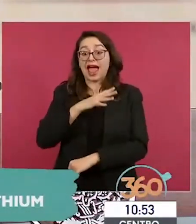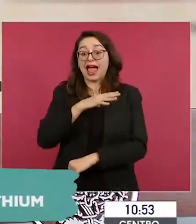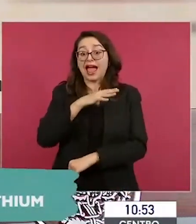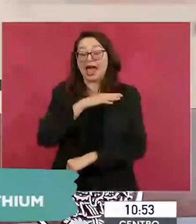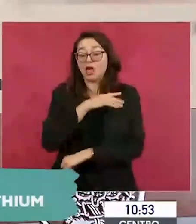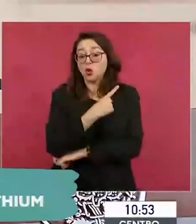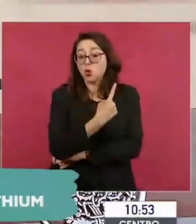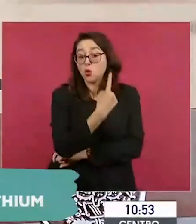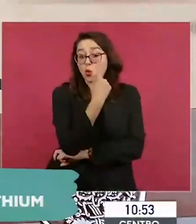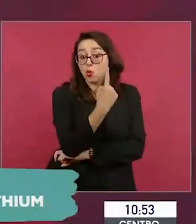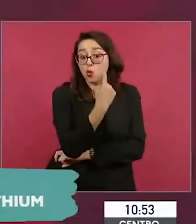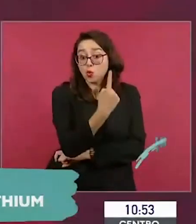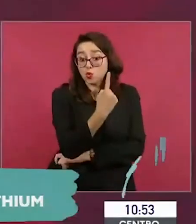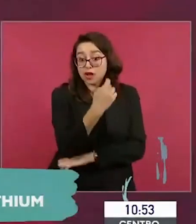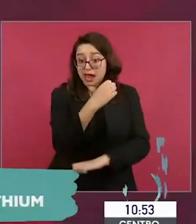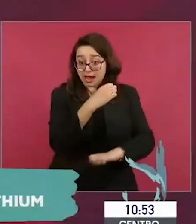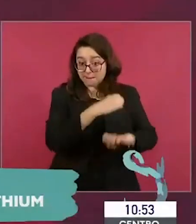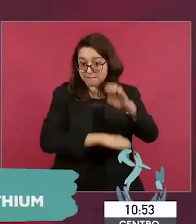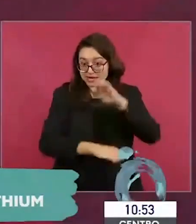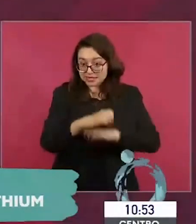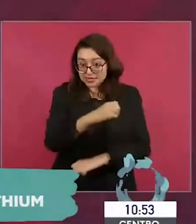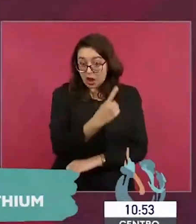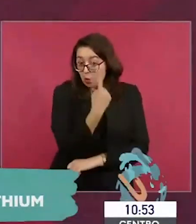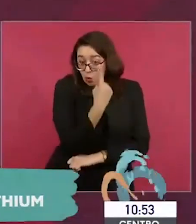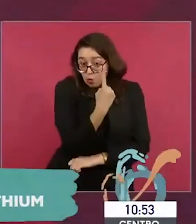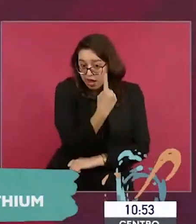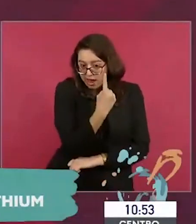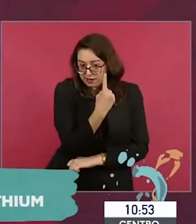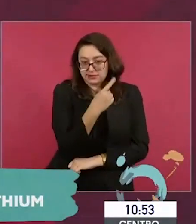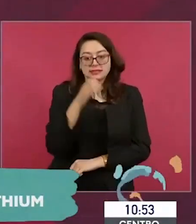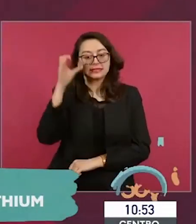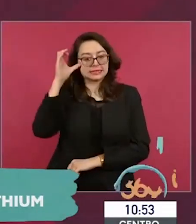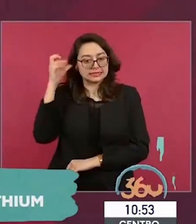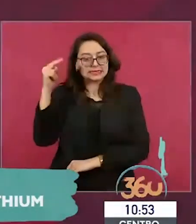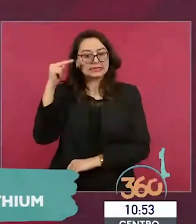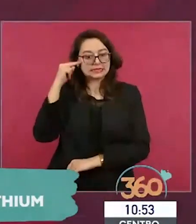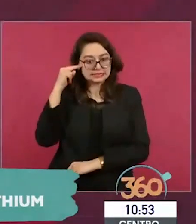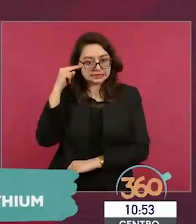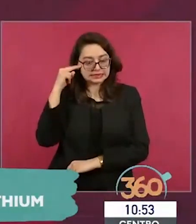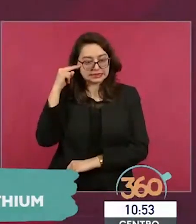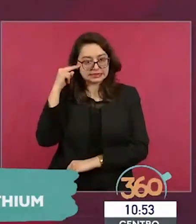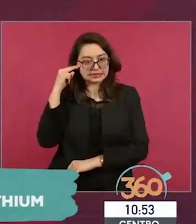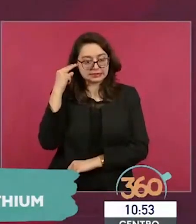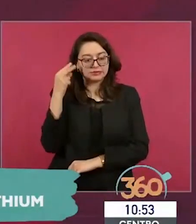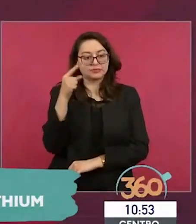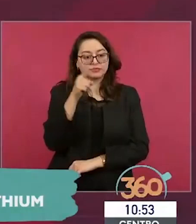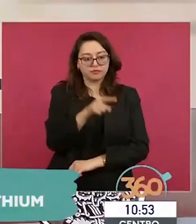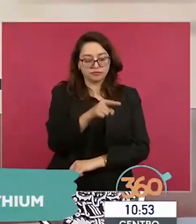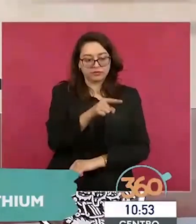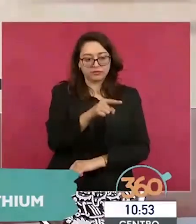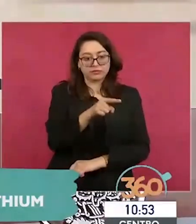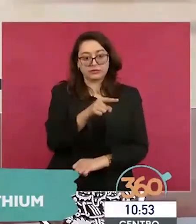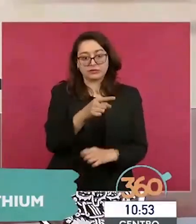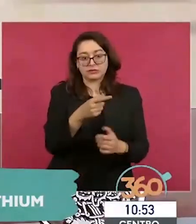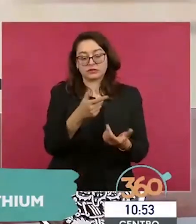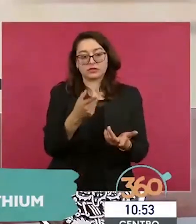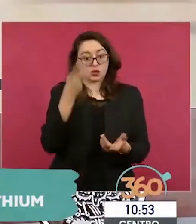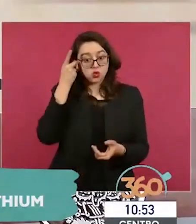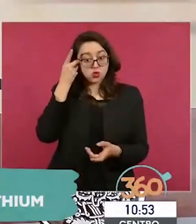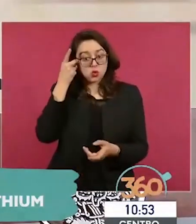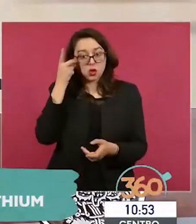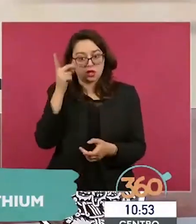chino que originalmente era de una empresa inglesa